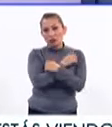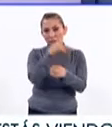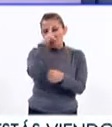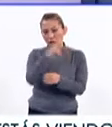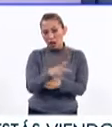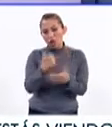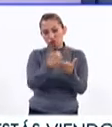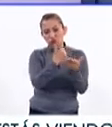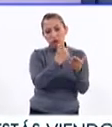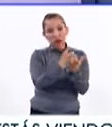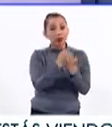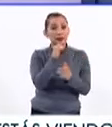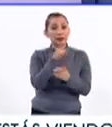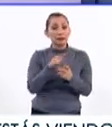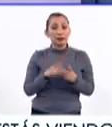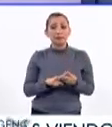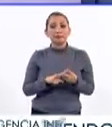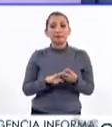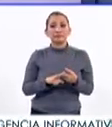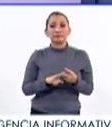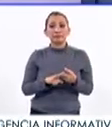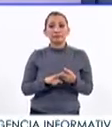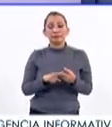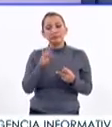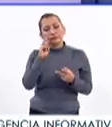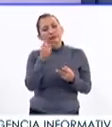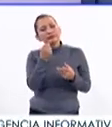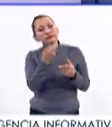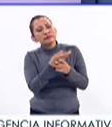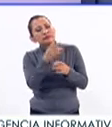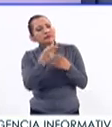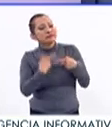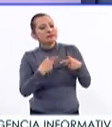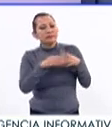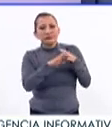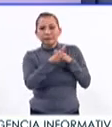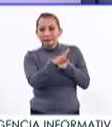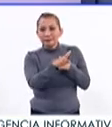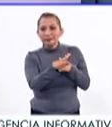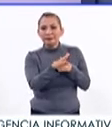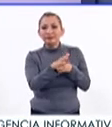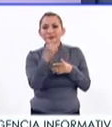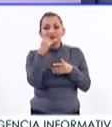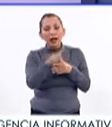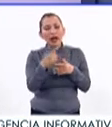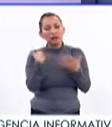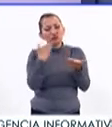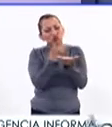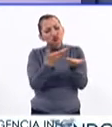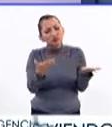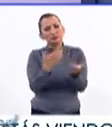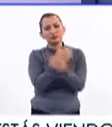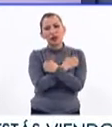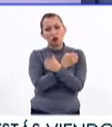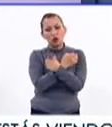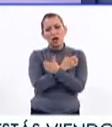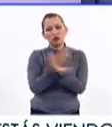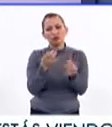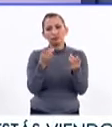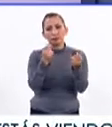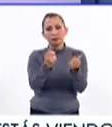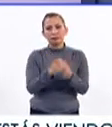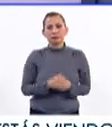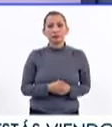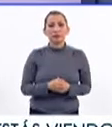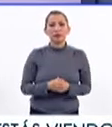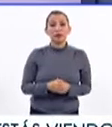del país, como también seguir de cerca a todos estos migrantes para darles y ofrecerles educación de